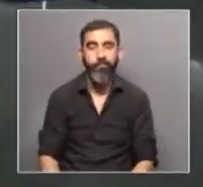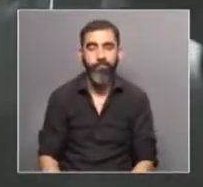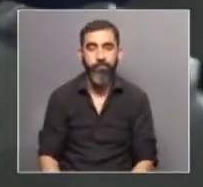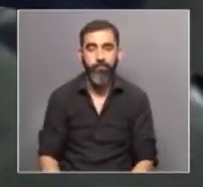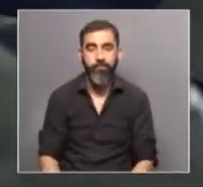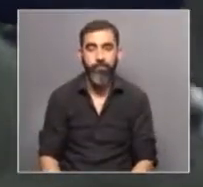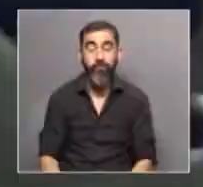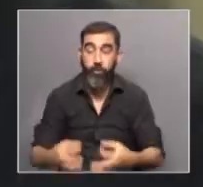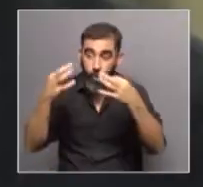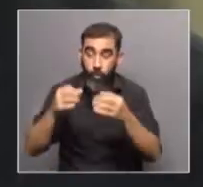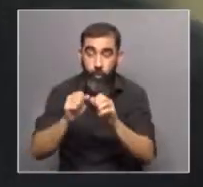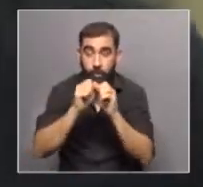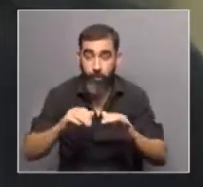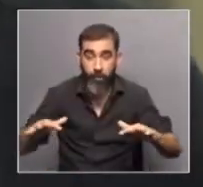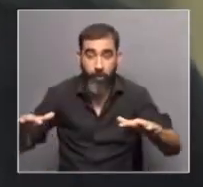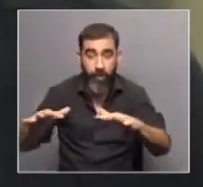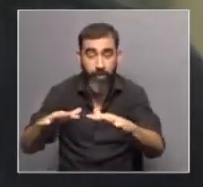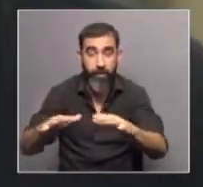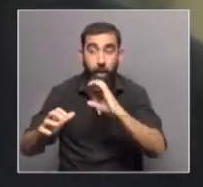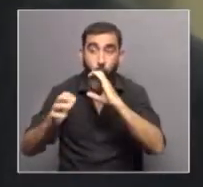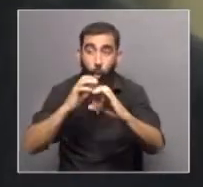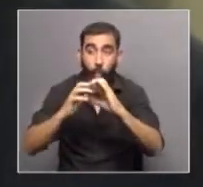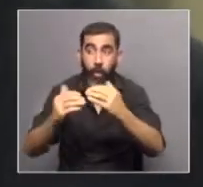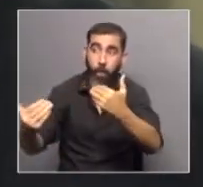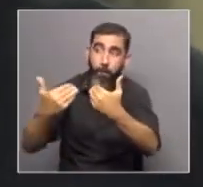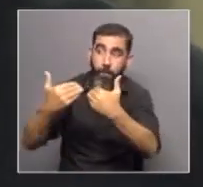Cuando llegó la pandemia, la demanda de los medios fue